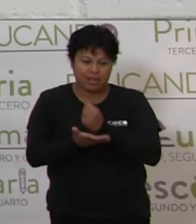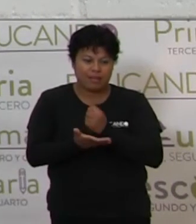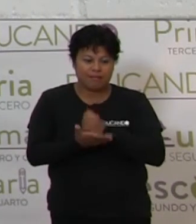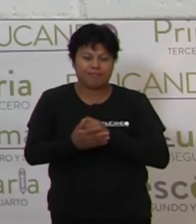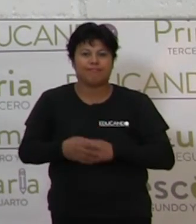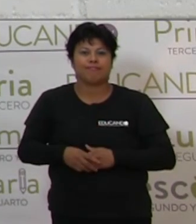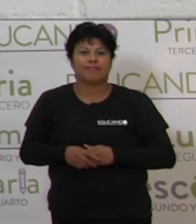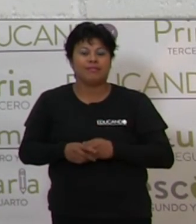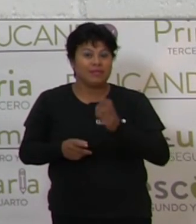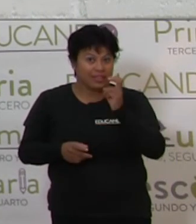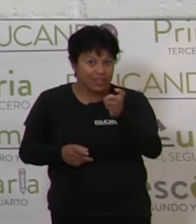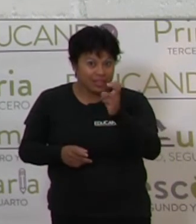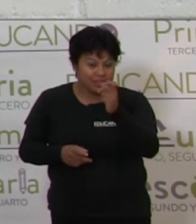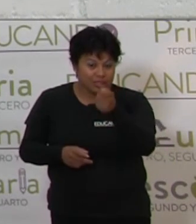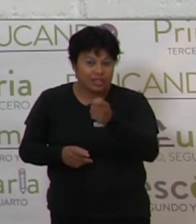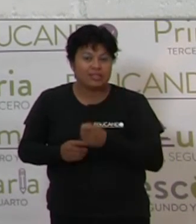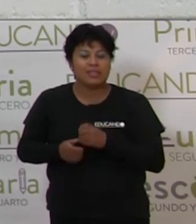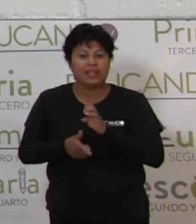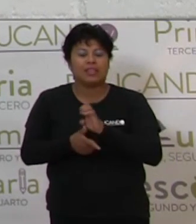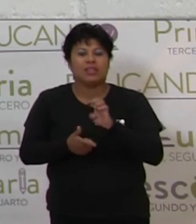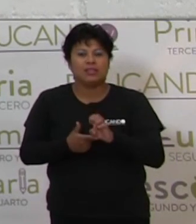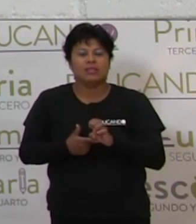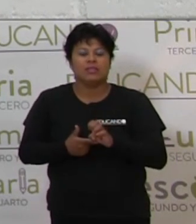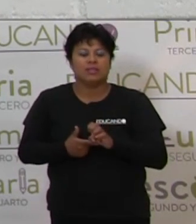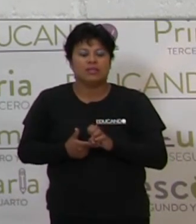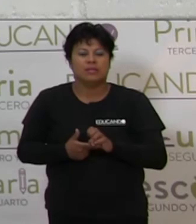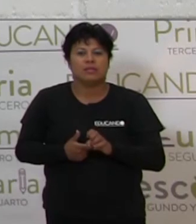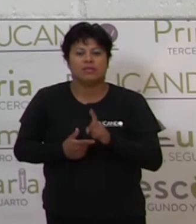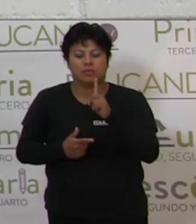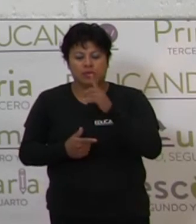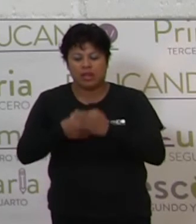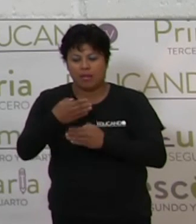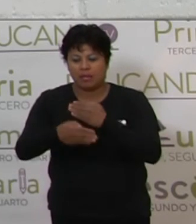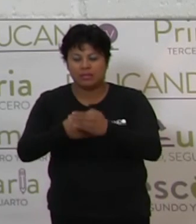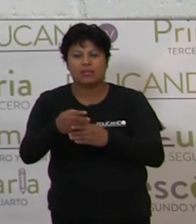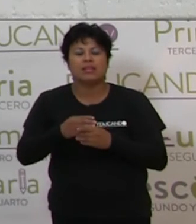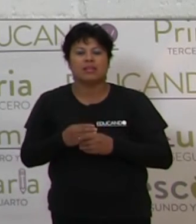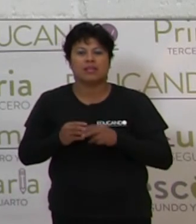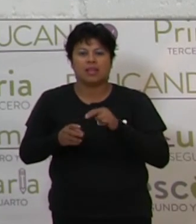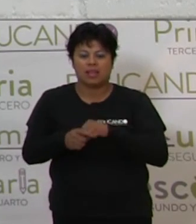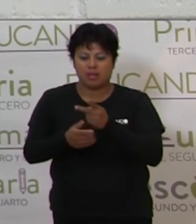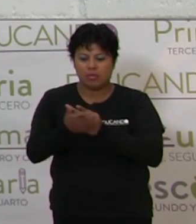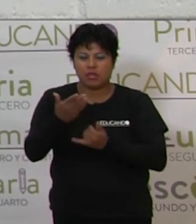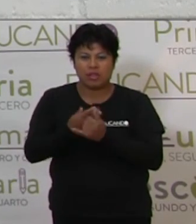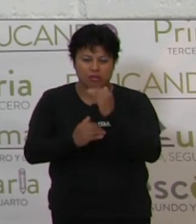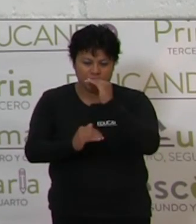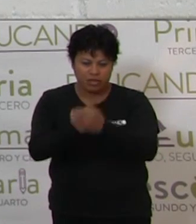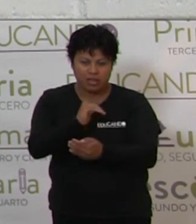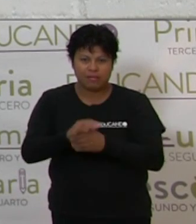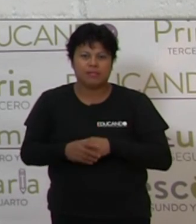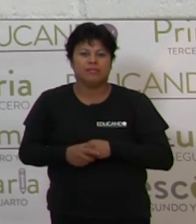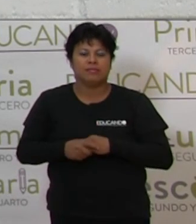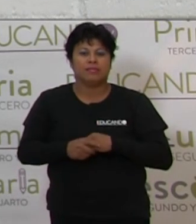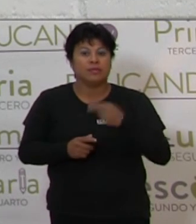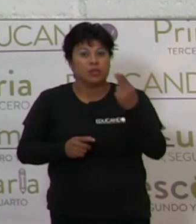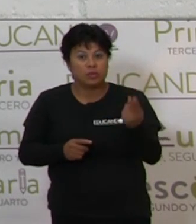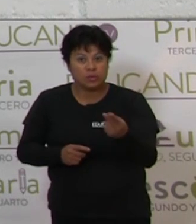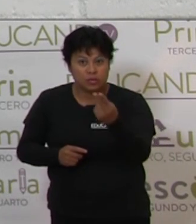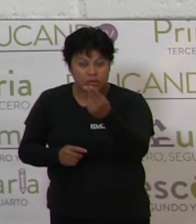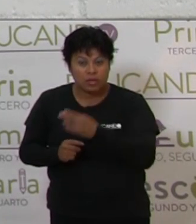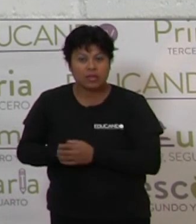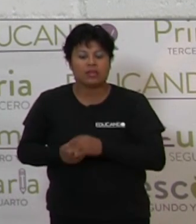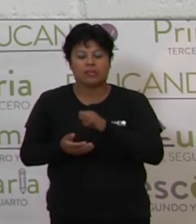tarea. Y esa sería entonces un avance en el proyecto final,